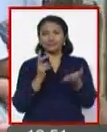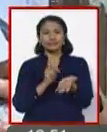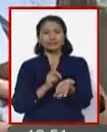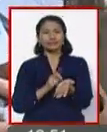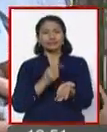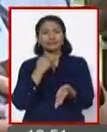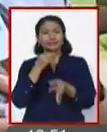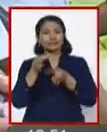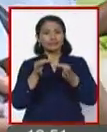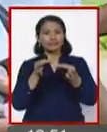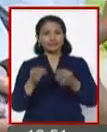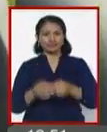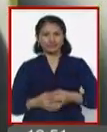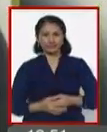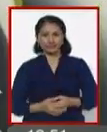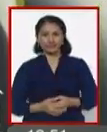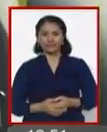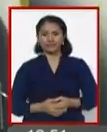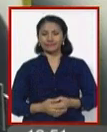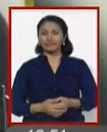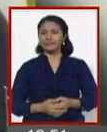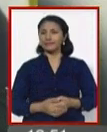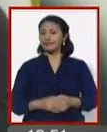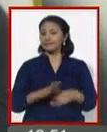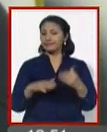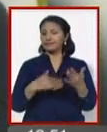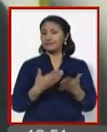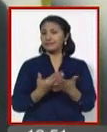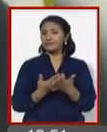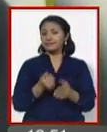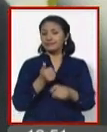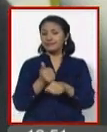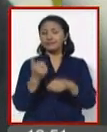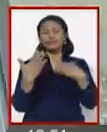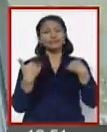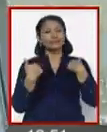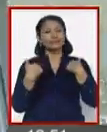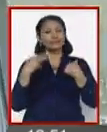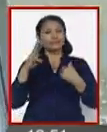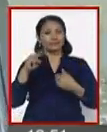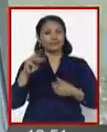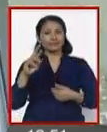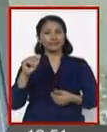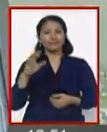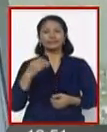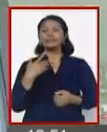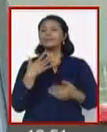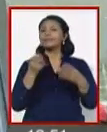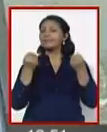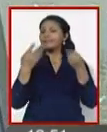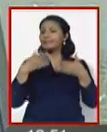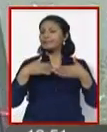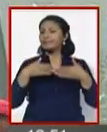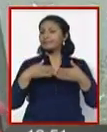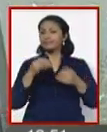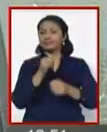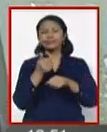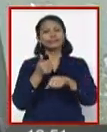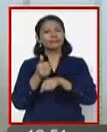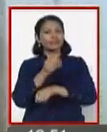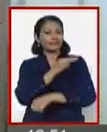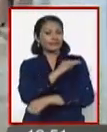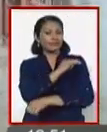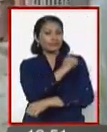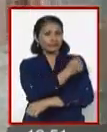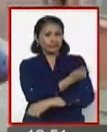los médicos nos pueden dar mayores detalles, ¿no? En todos los procesos que pesan en contra de Marco Antonio Gutiérrez, se ha visto mucha flexibilidad por parte de las